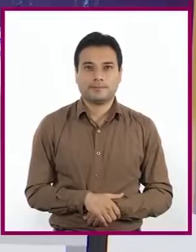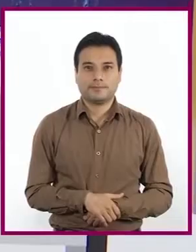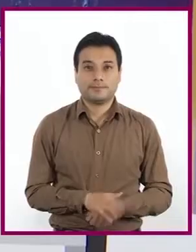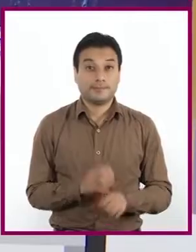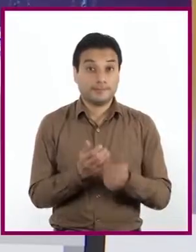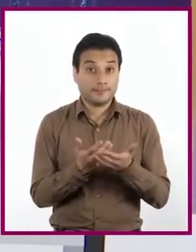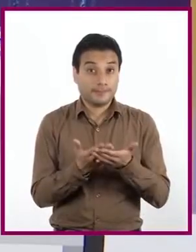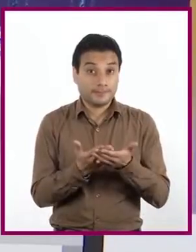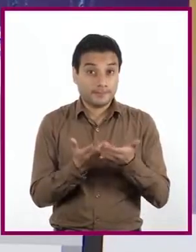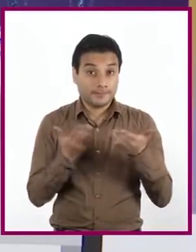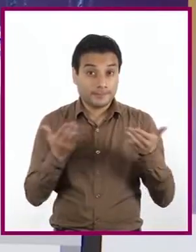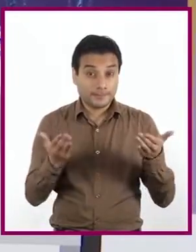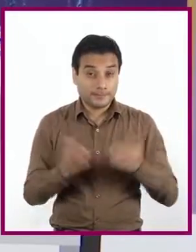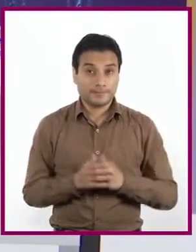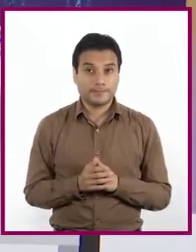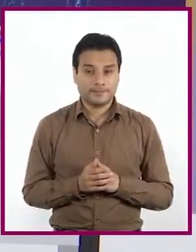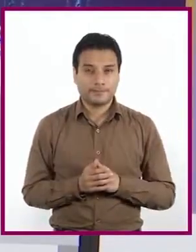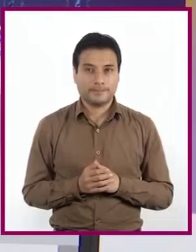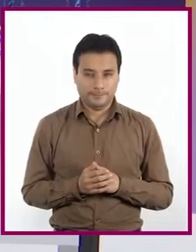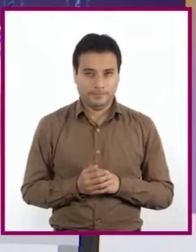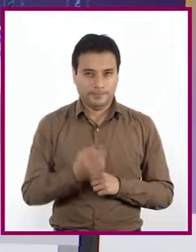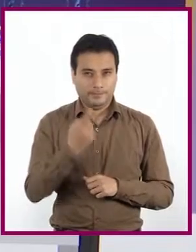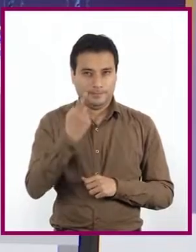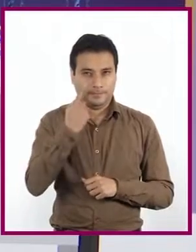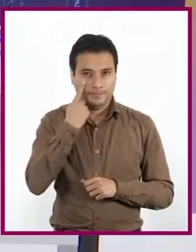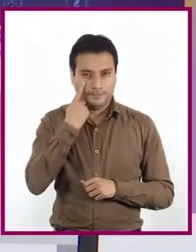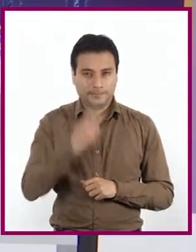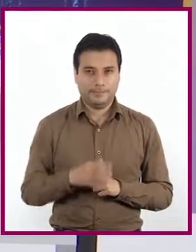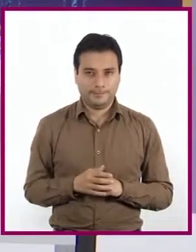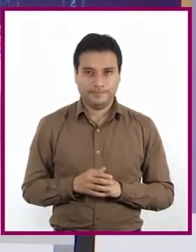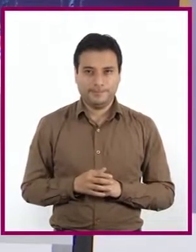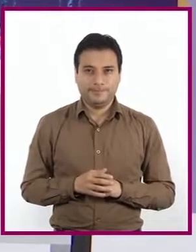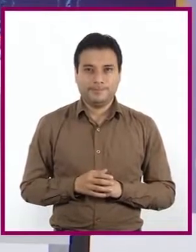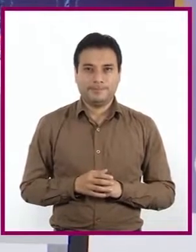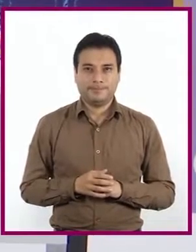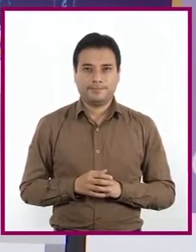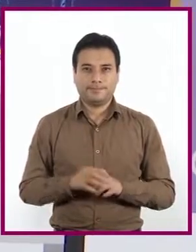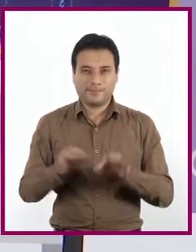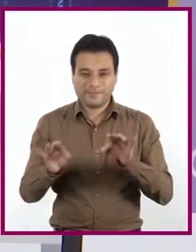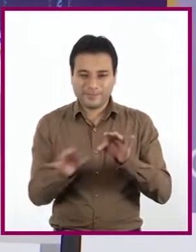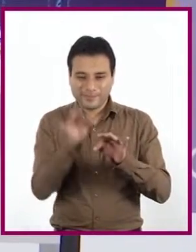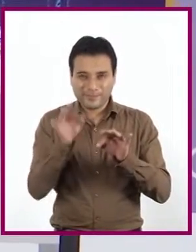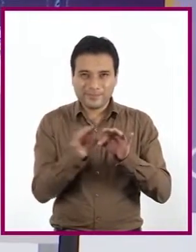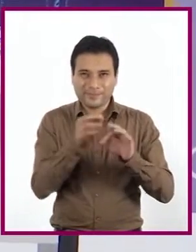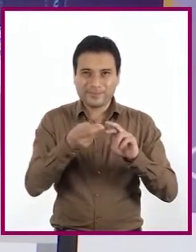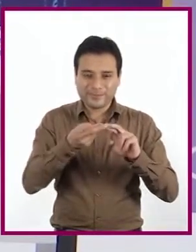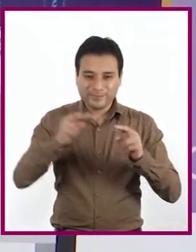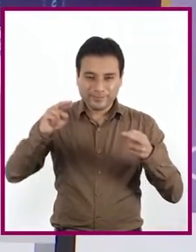Ahora ataremos un trozo de estambre a un lápiz o una varita.